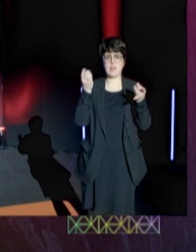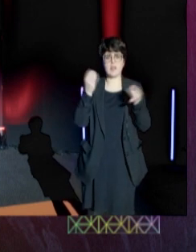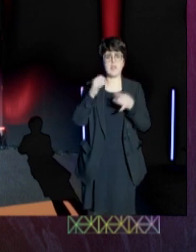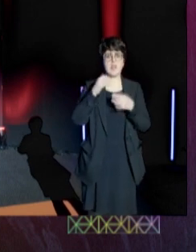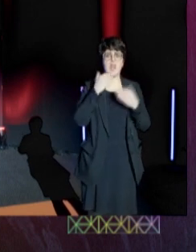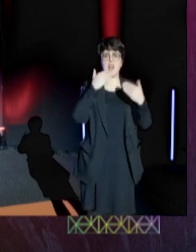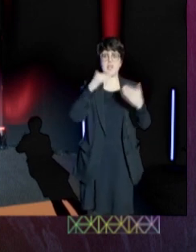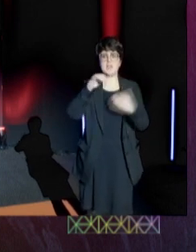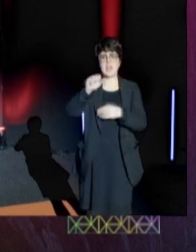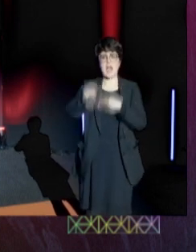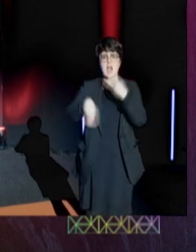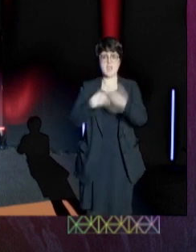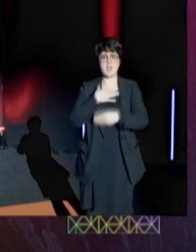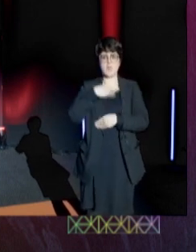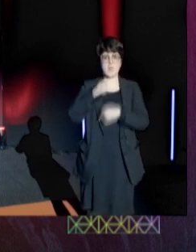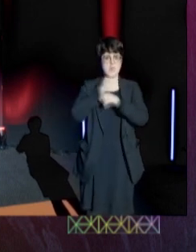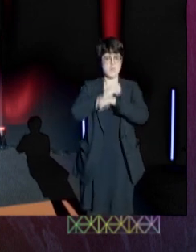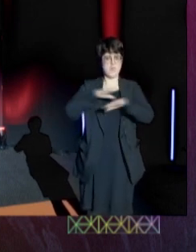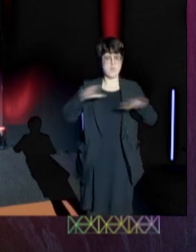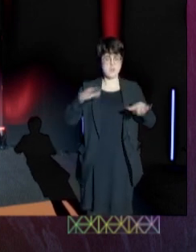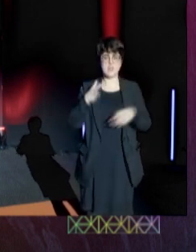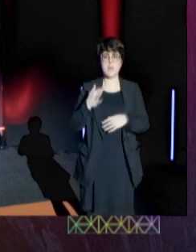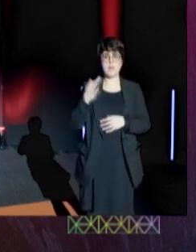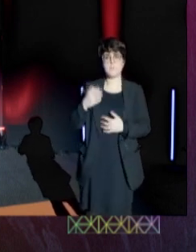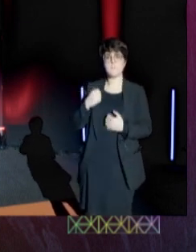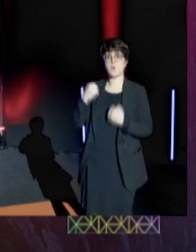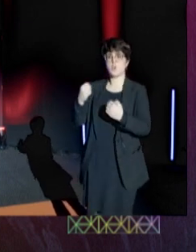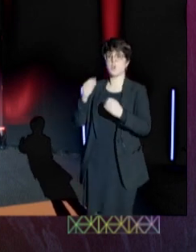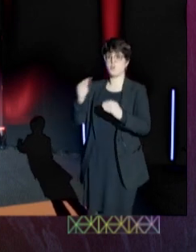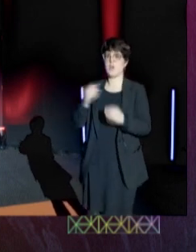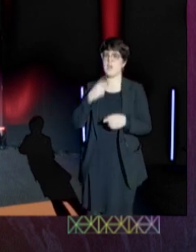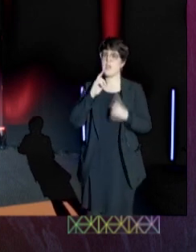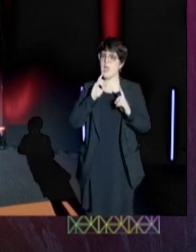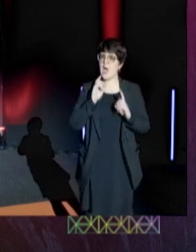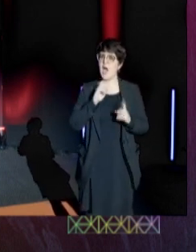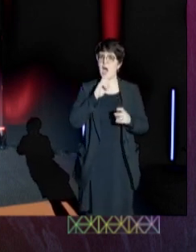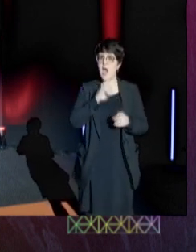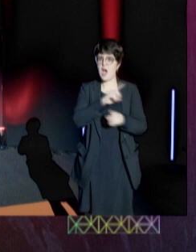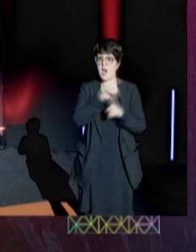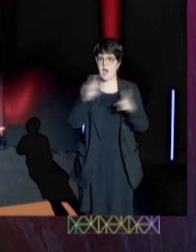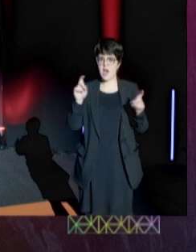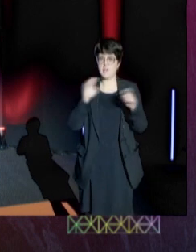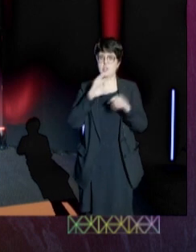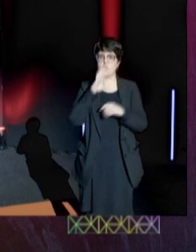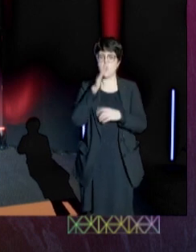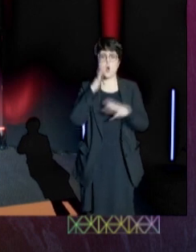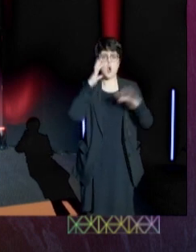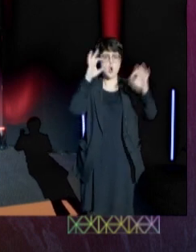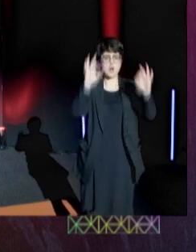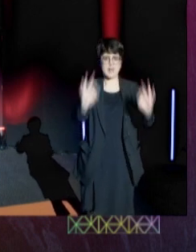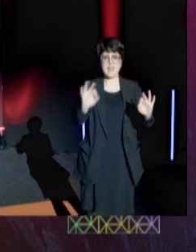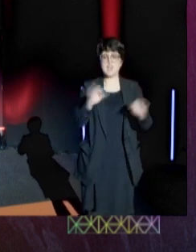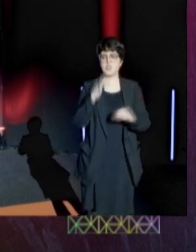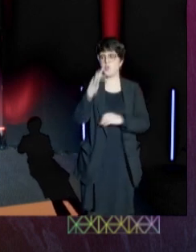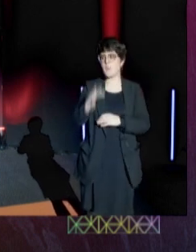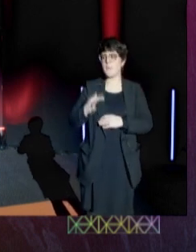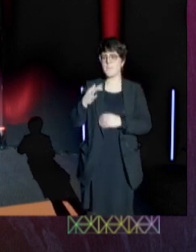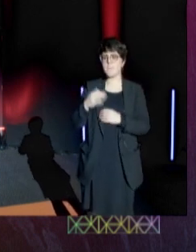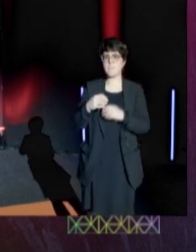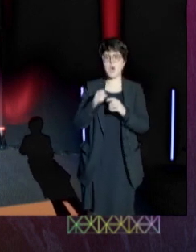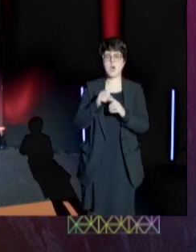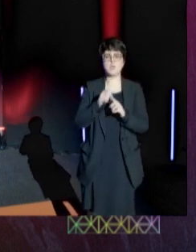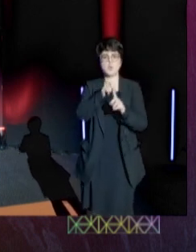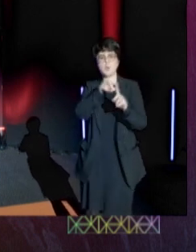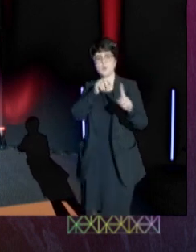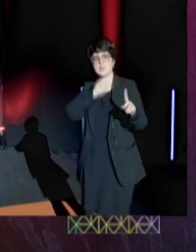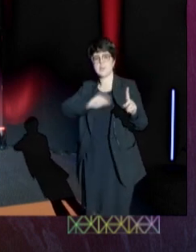Inteligencia artificial y el potencial que tiene pero también advertir de de los riesgos y y de y de la dimensión ética